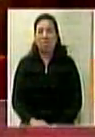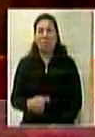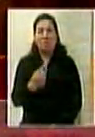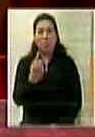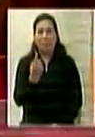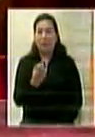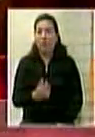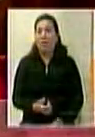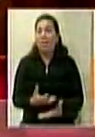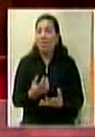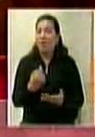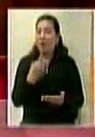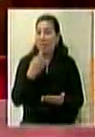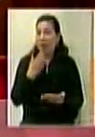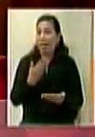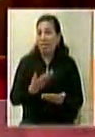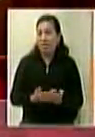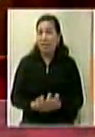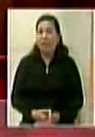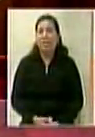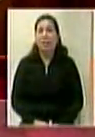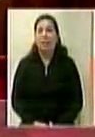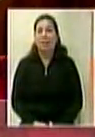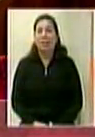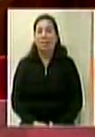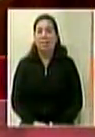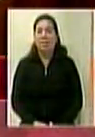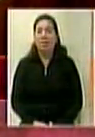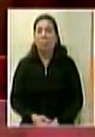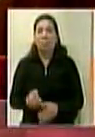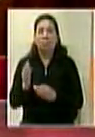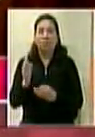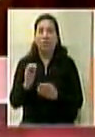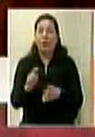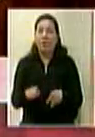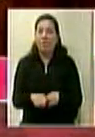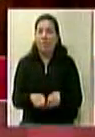lugar, quiero agradecerles esta exposición,